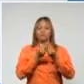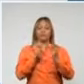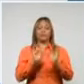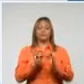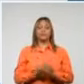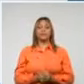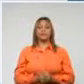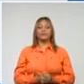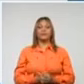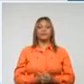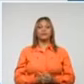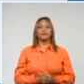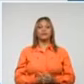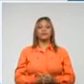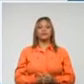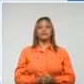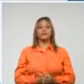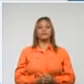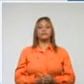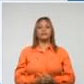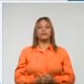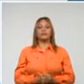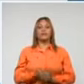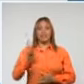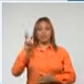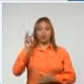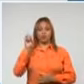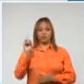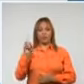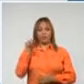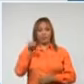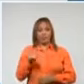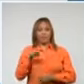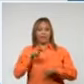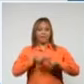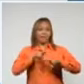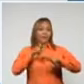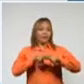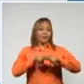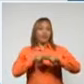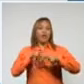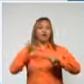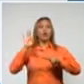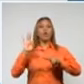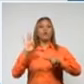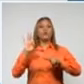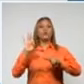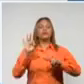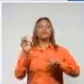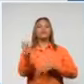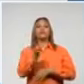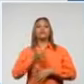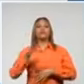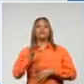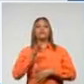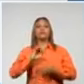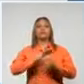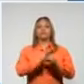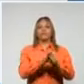Ahora, de los 30 casos de La Habana, pues 8 son del municipio Arroyo